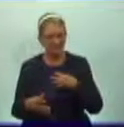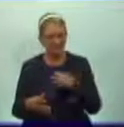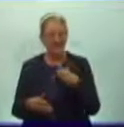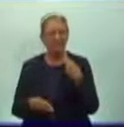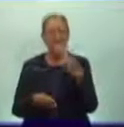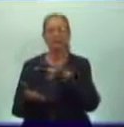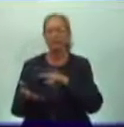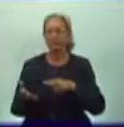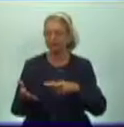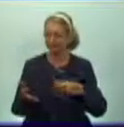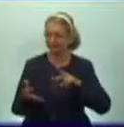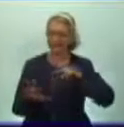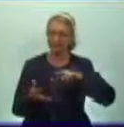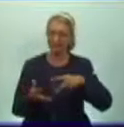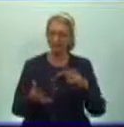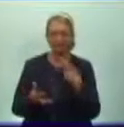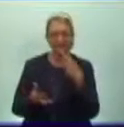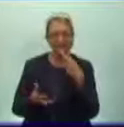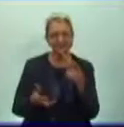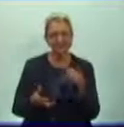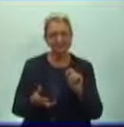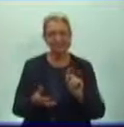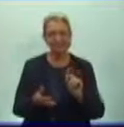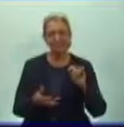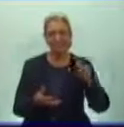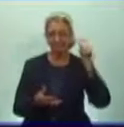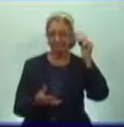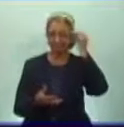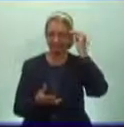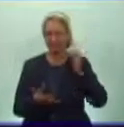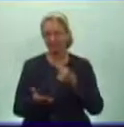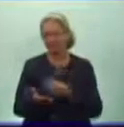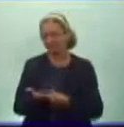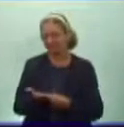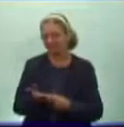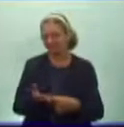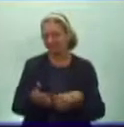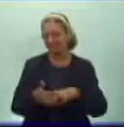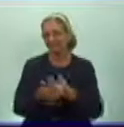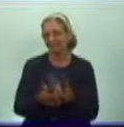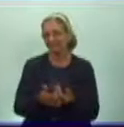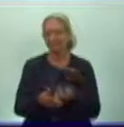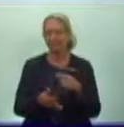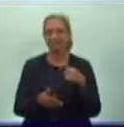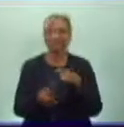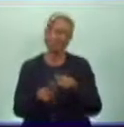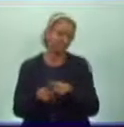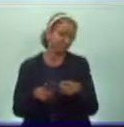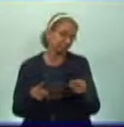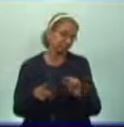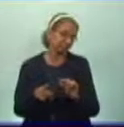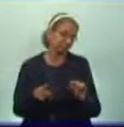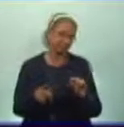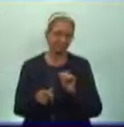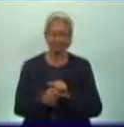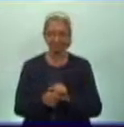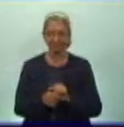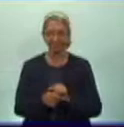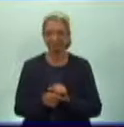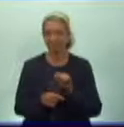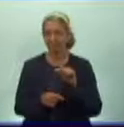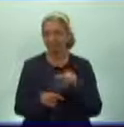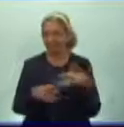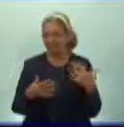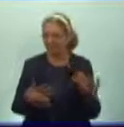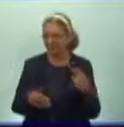responder preguntas de comprensión, escribir los días de la semana y ampliar oraciones. Ustedes querrán saber qué